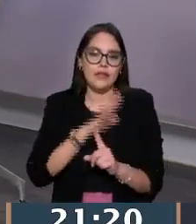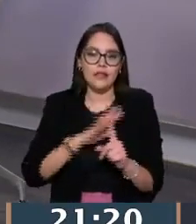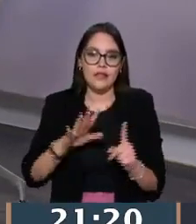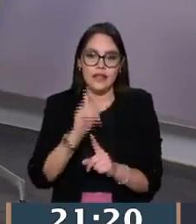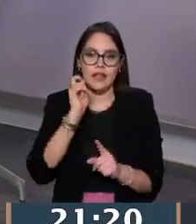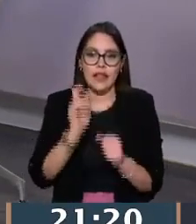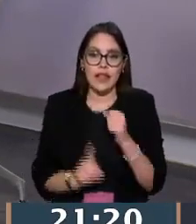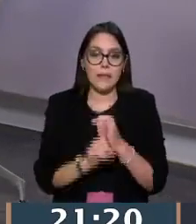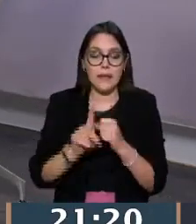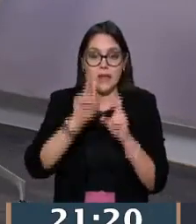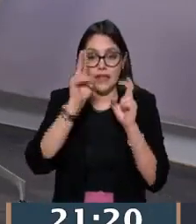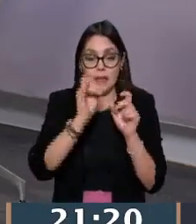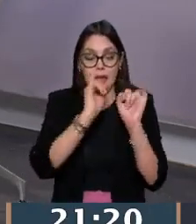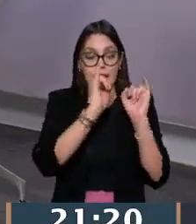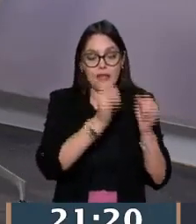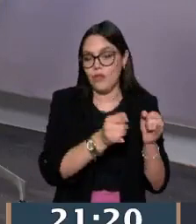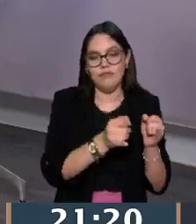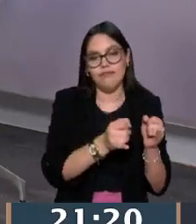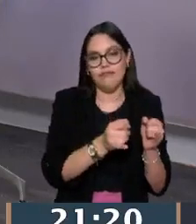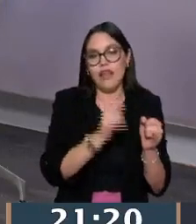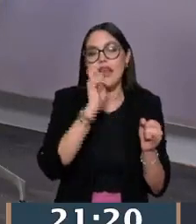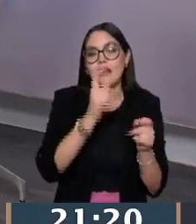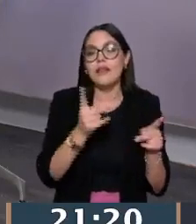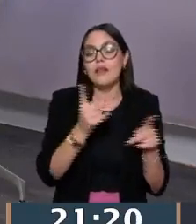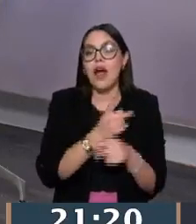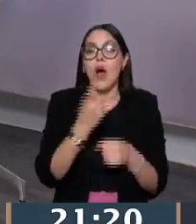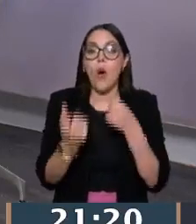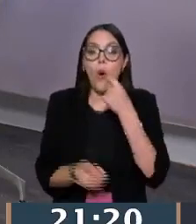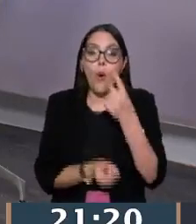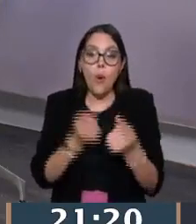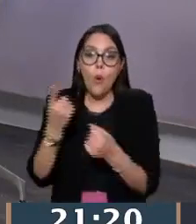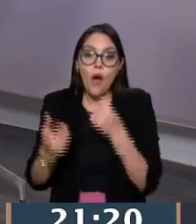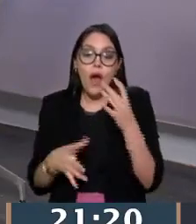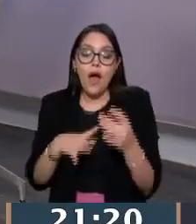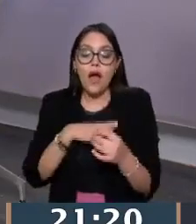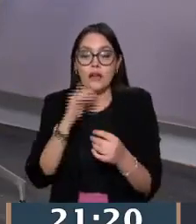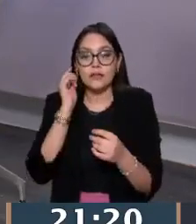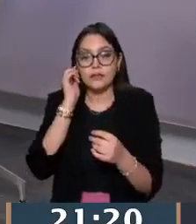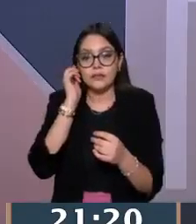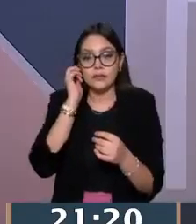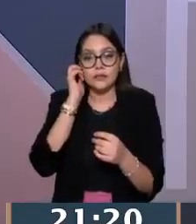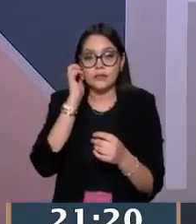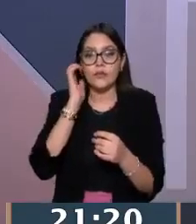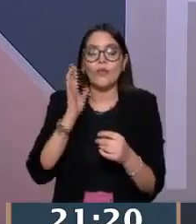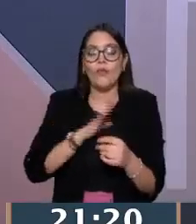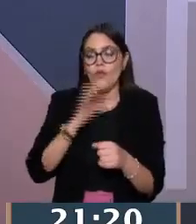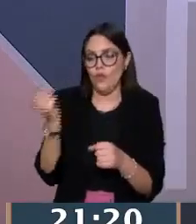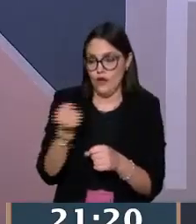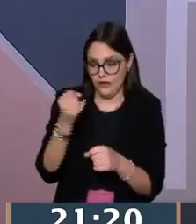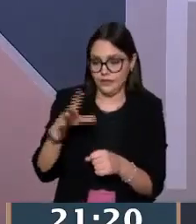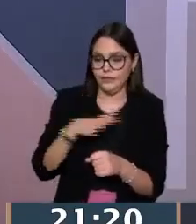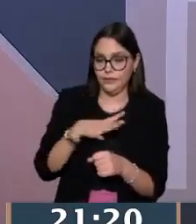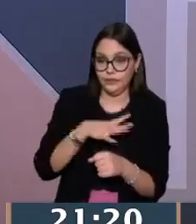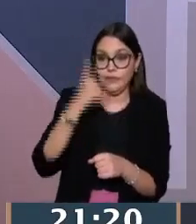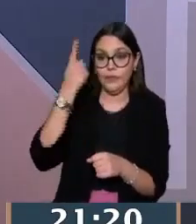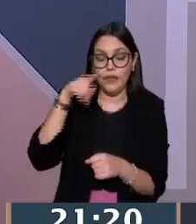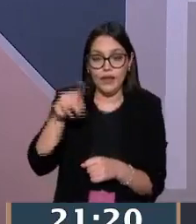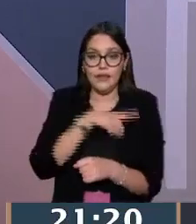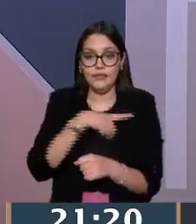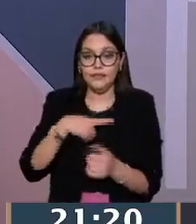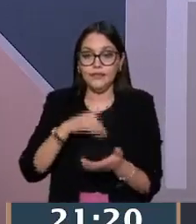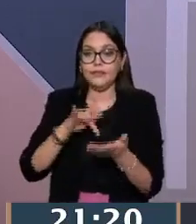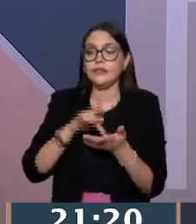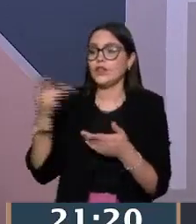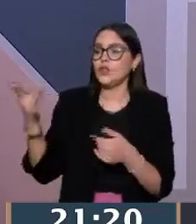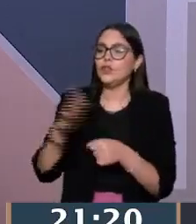no es una cuestión individual, sino que hay algunos que tendrán, digamos, esa capacidad, esa suerte, pero que se la deben a una